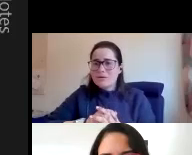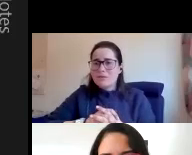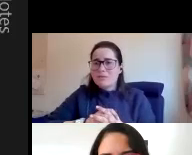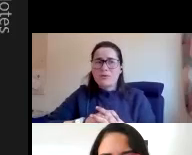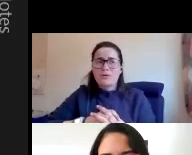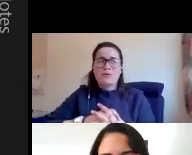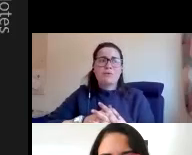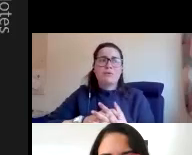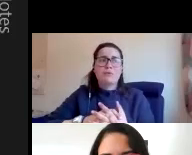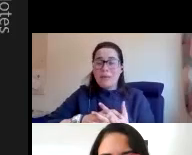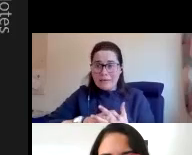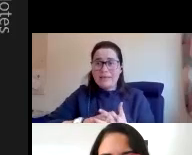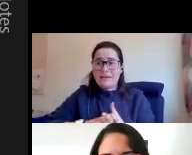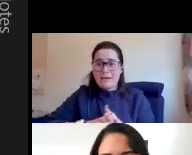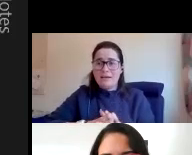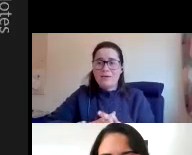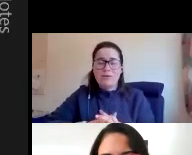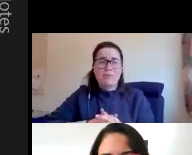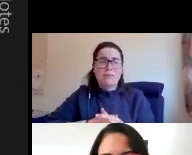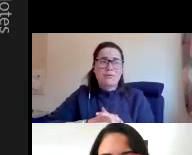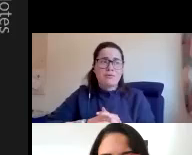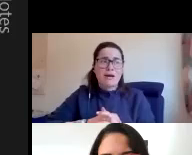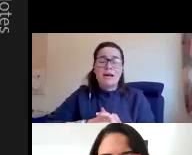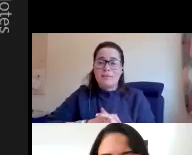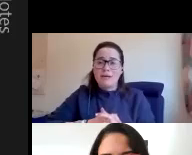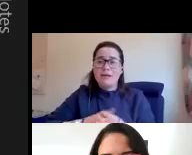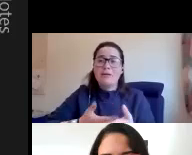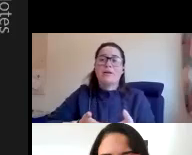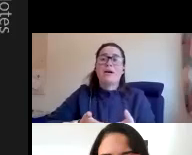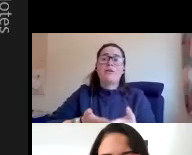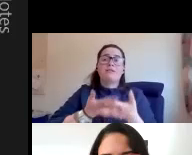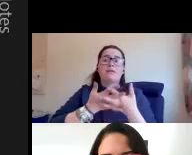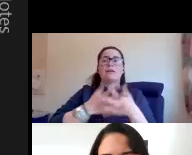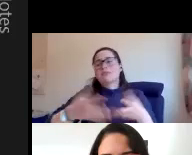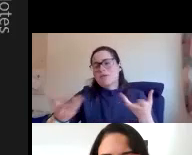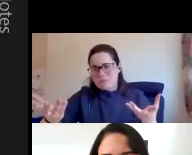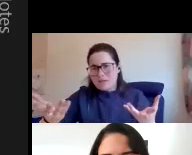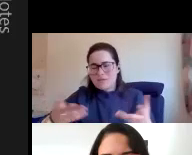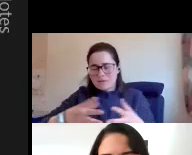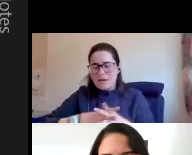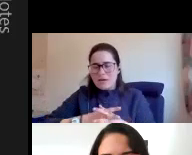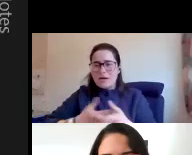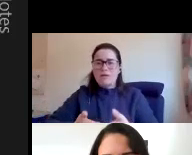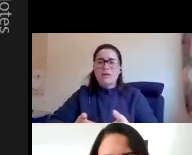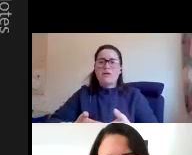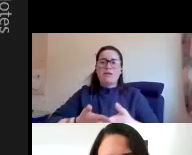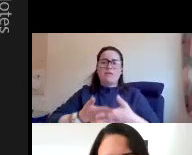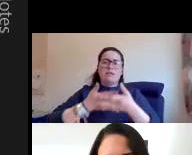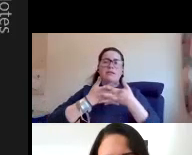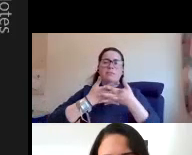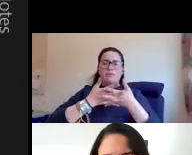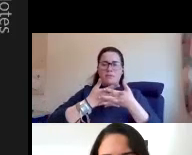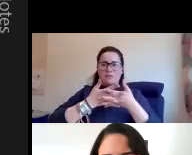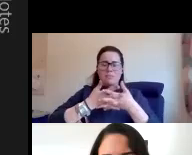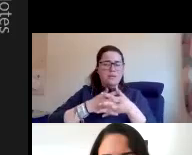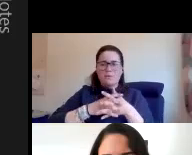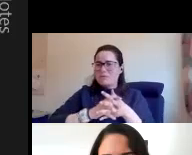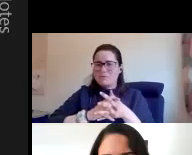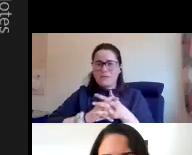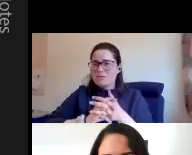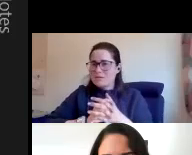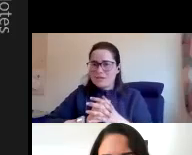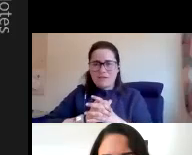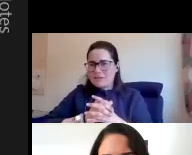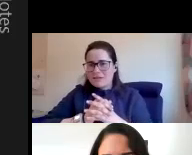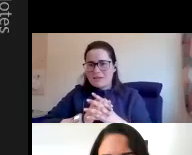Japón, como Bélgica, como Alemania han logrado, Estados Unidos, han logrado revertir procesos,